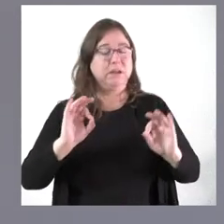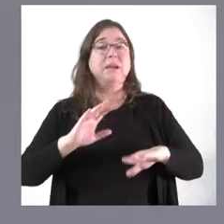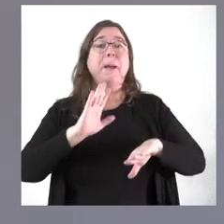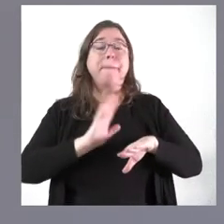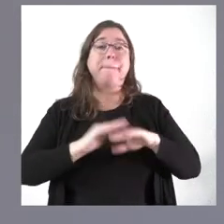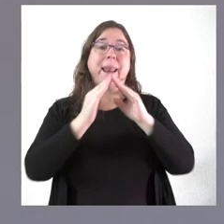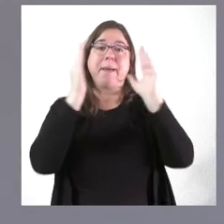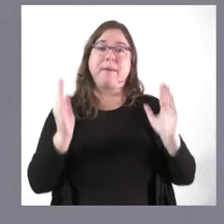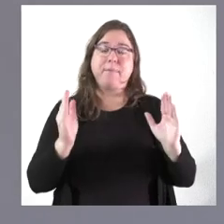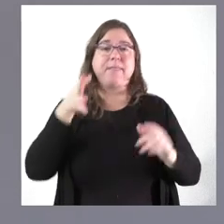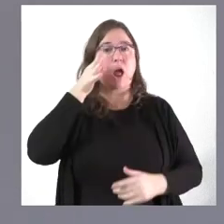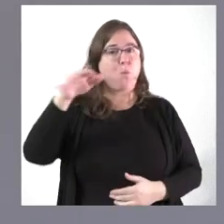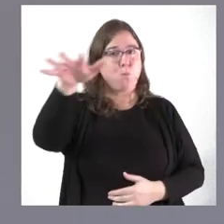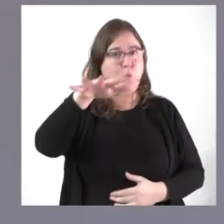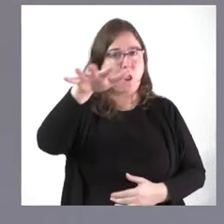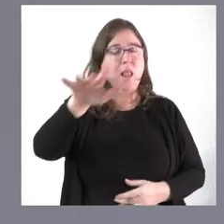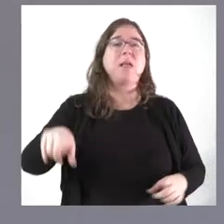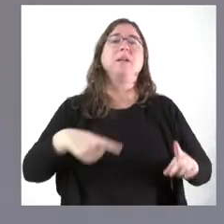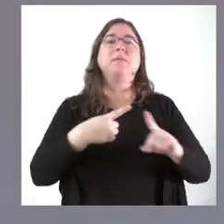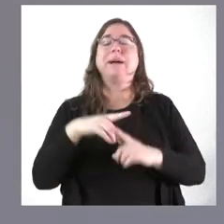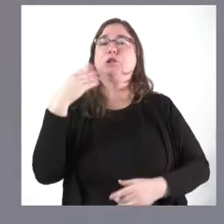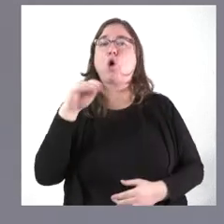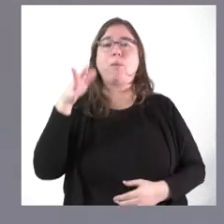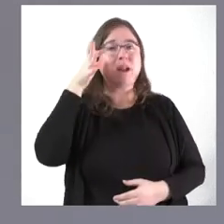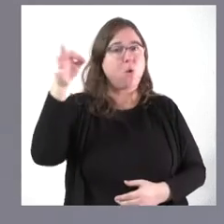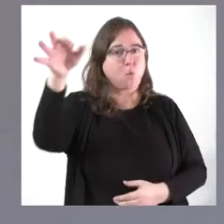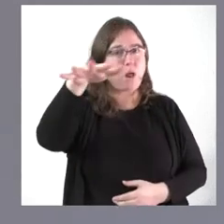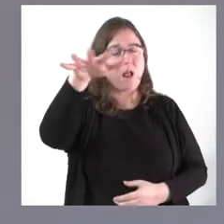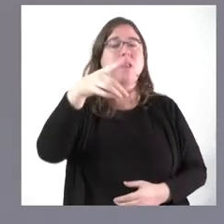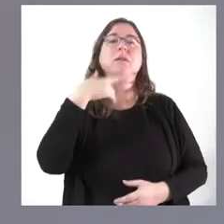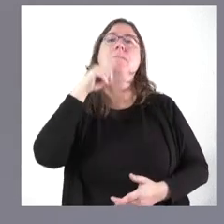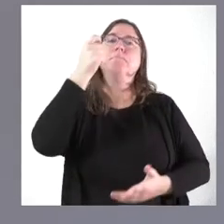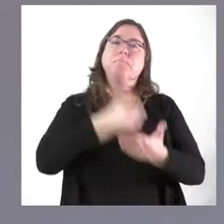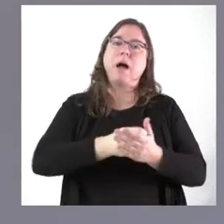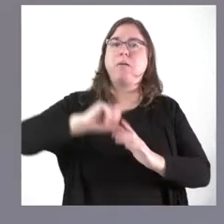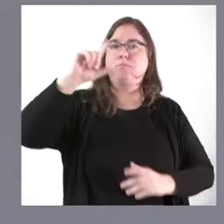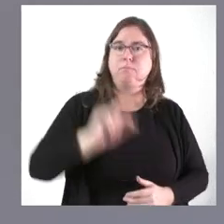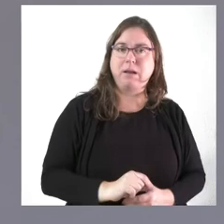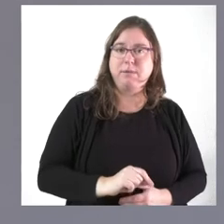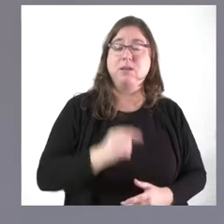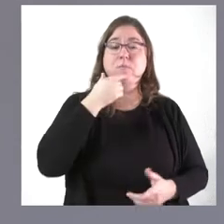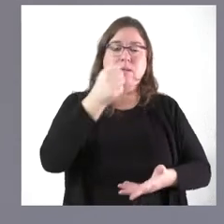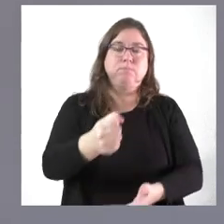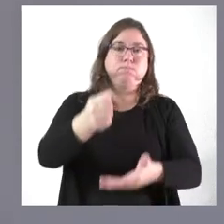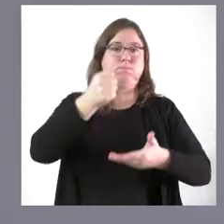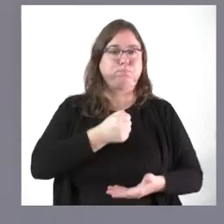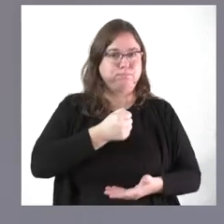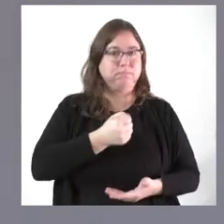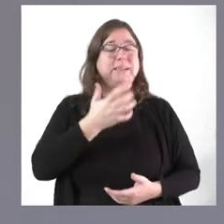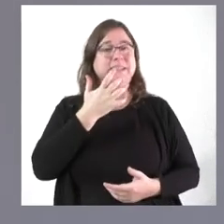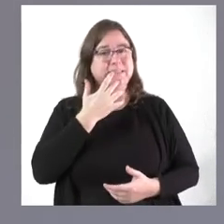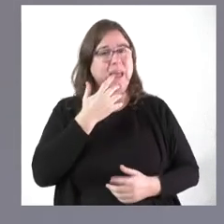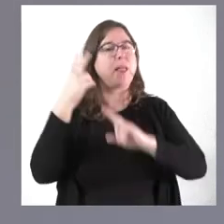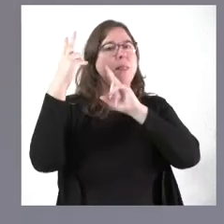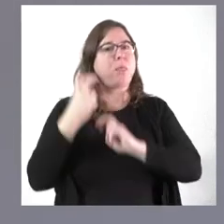vivienda en el mundo rural los jóvenes en el mundo rural pagarán menos por la adquisición de una vivienda en transmisiones patrimoniales y tendrá más deducciones